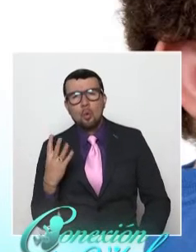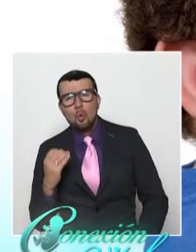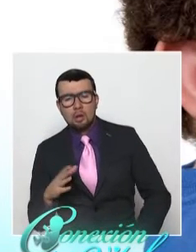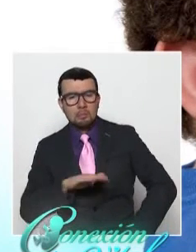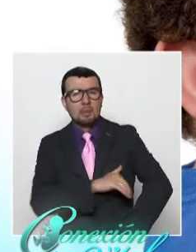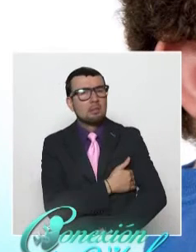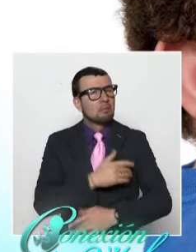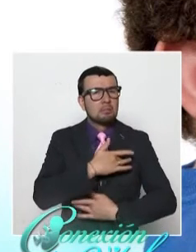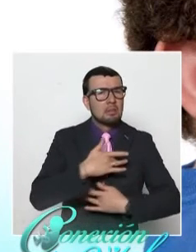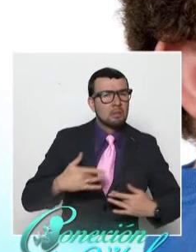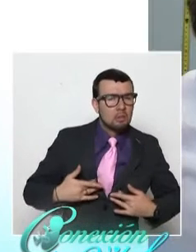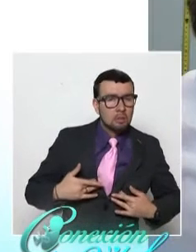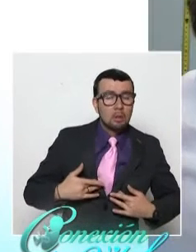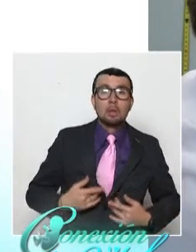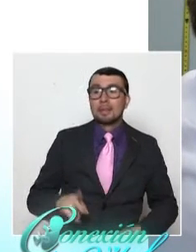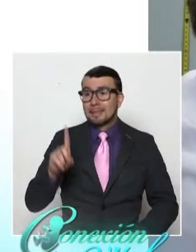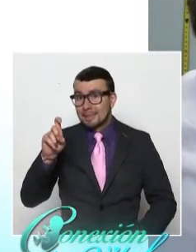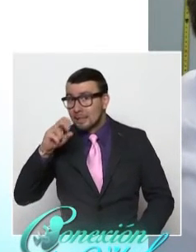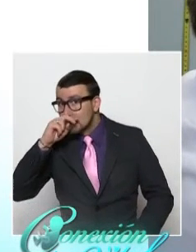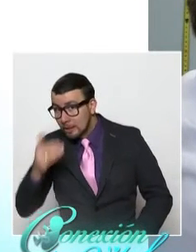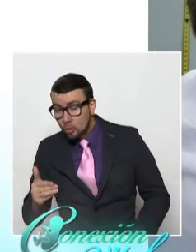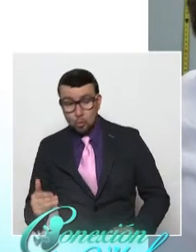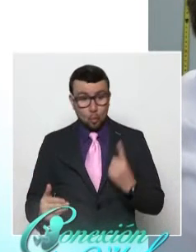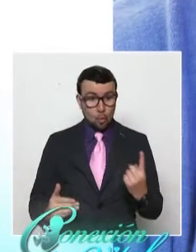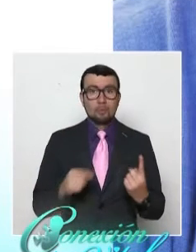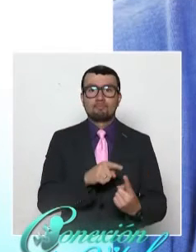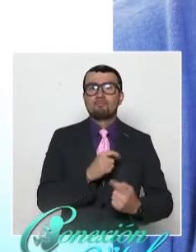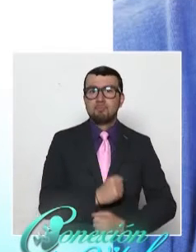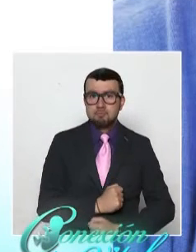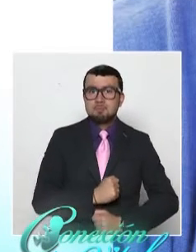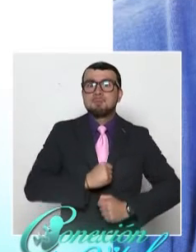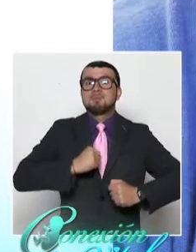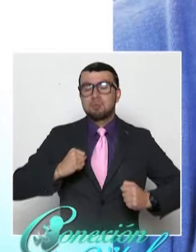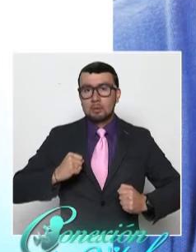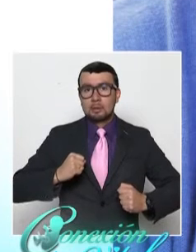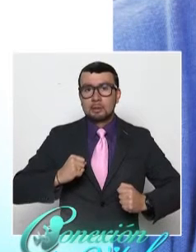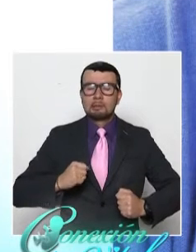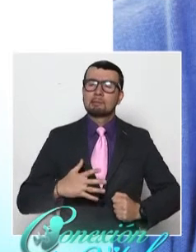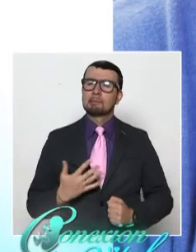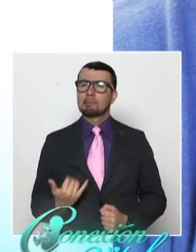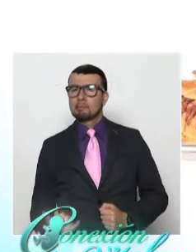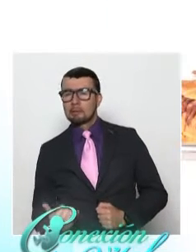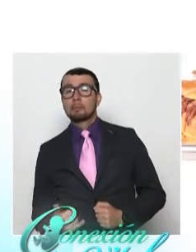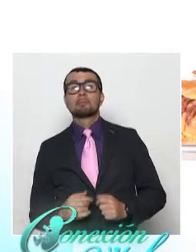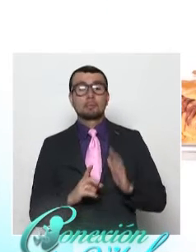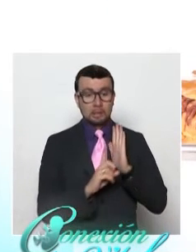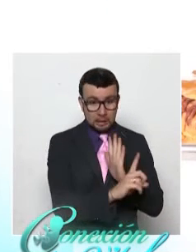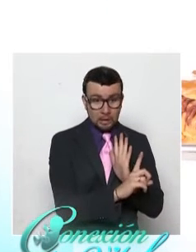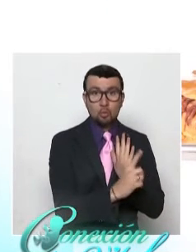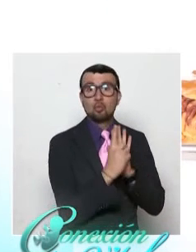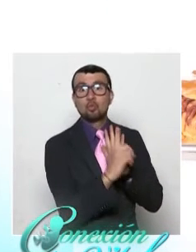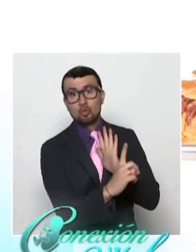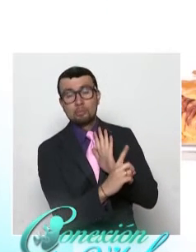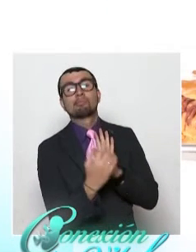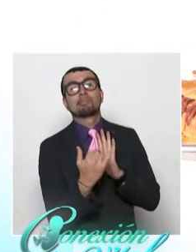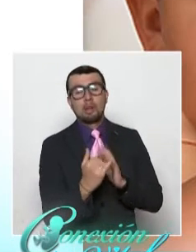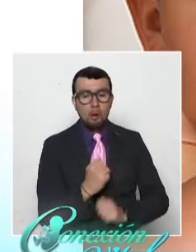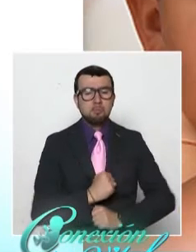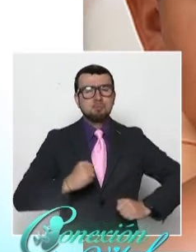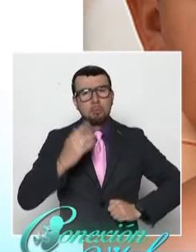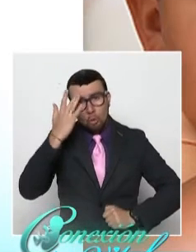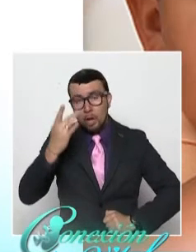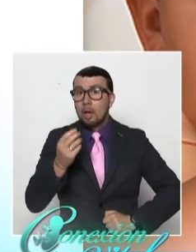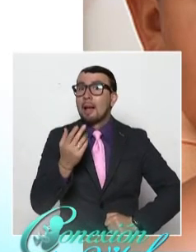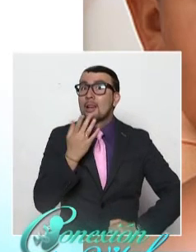de Salud, 1 de cada 6 niños tiene sobrepeso u obesidad, situación que se debe al consumo de alimentos con abundante grasa y